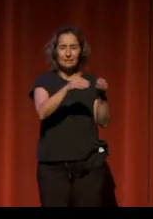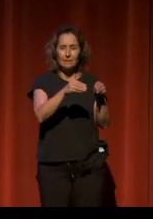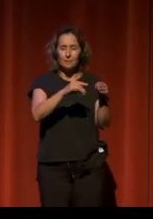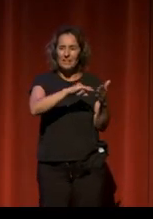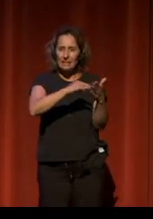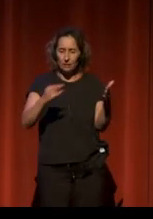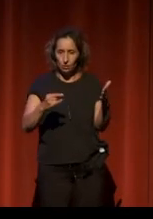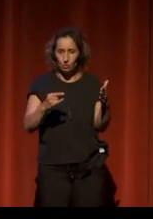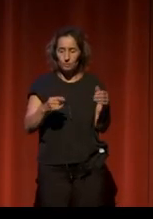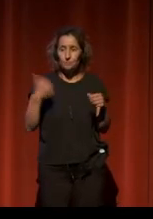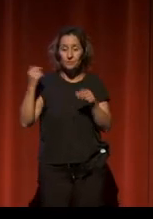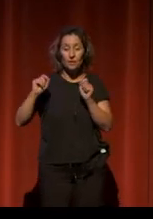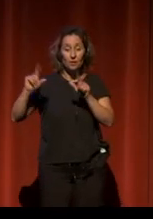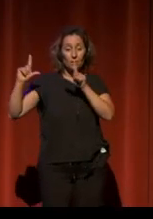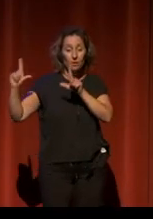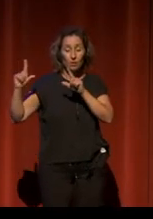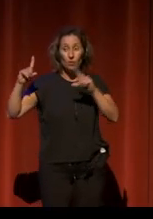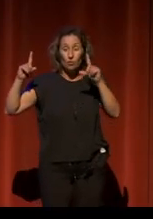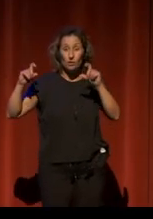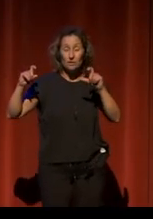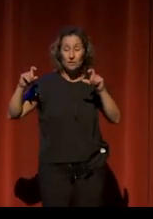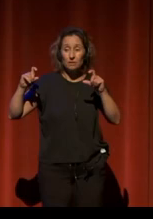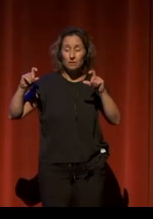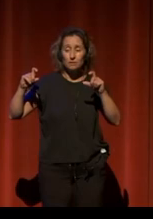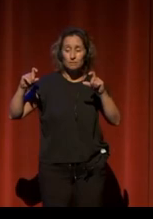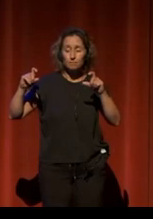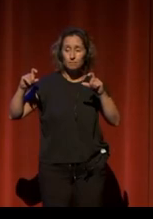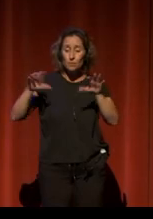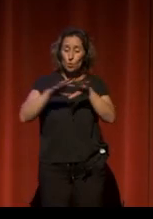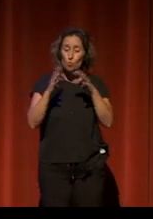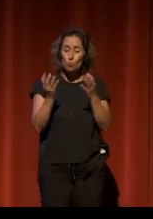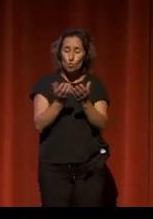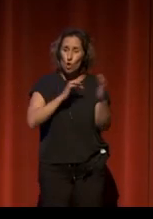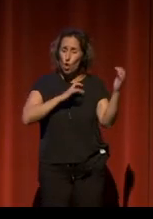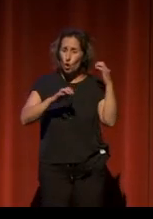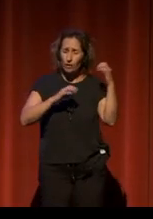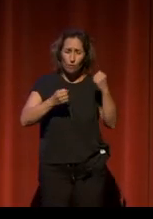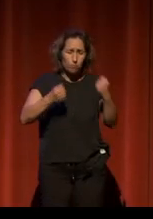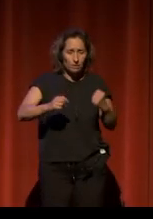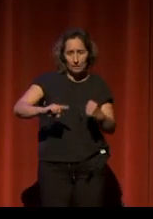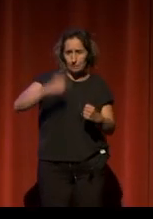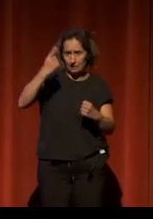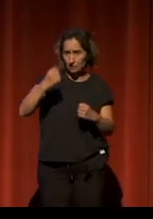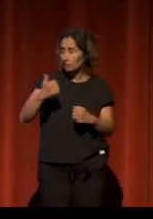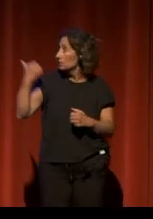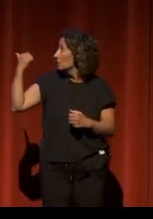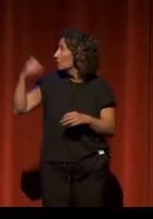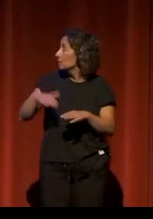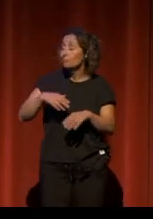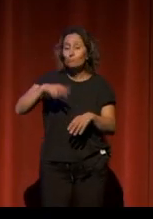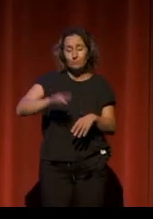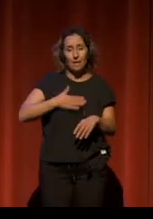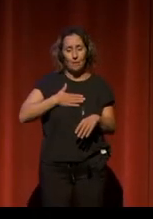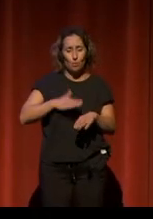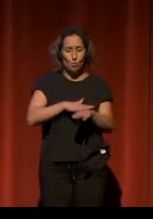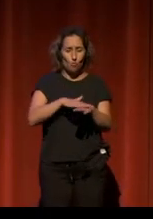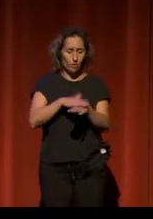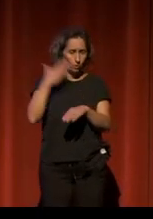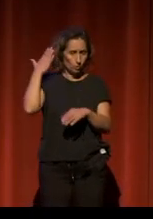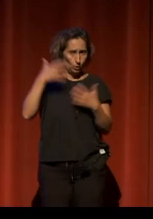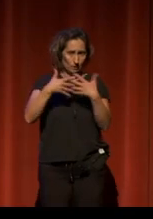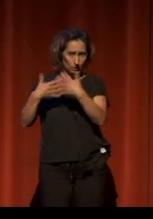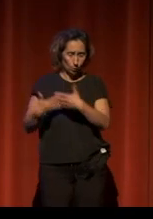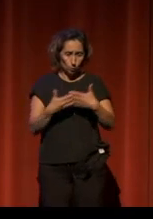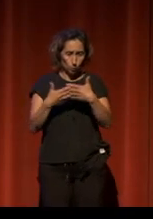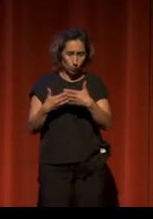esto es una foto del segundo ordenador más potente del mundo que es de es del gobierno de Estados Unidos y se como se ha comprado